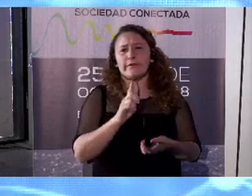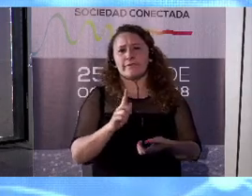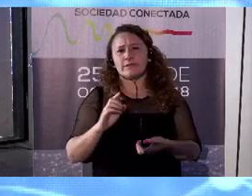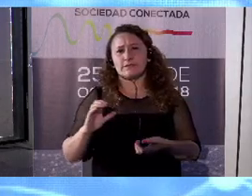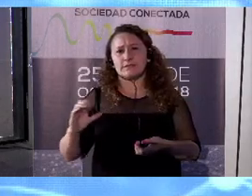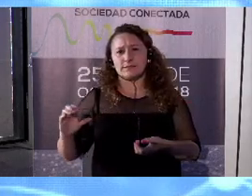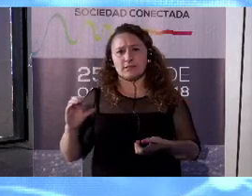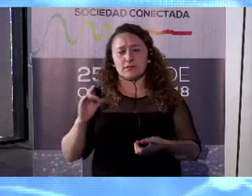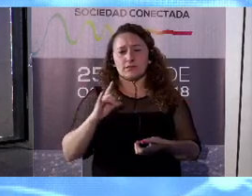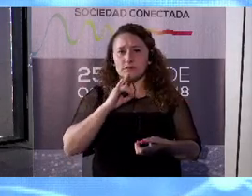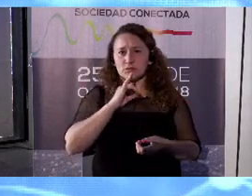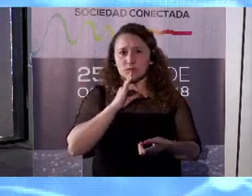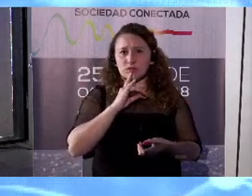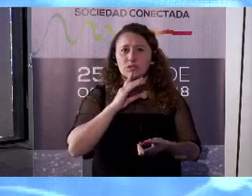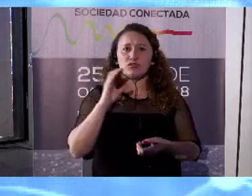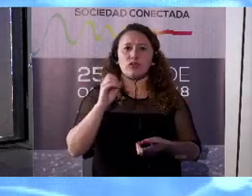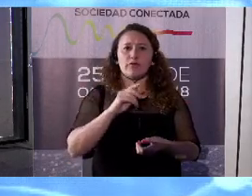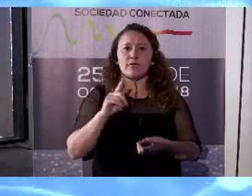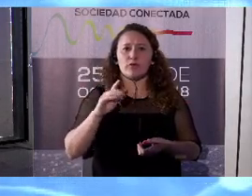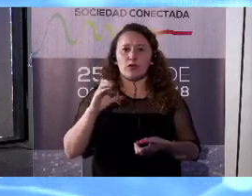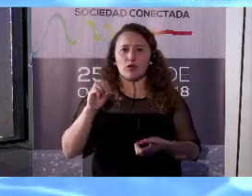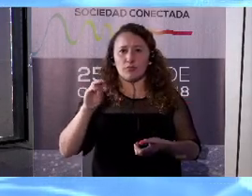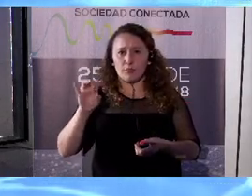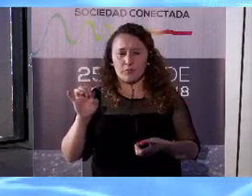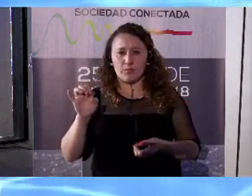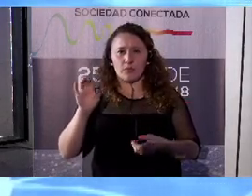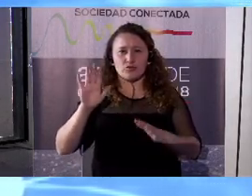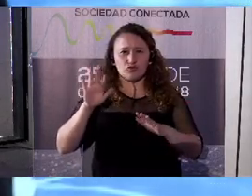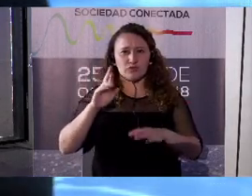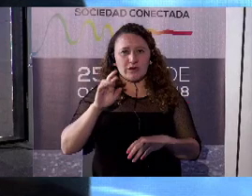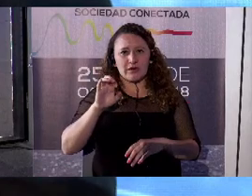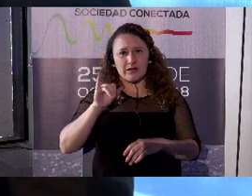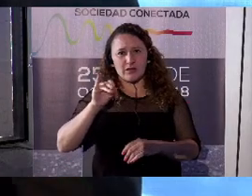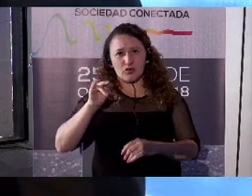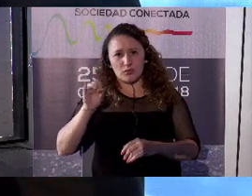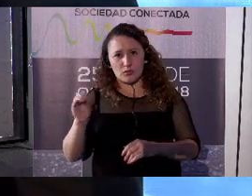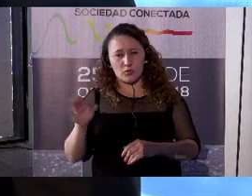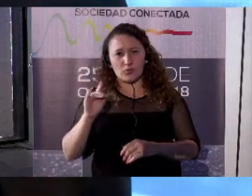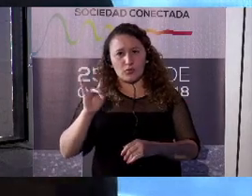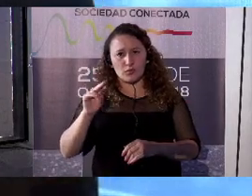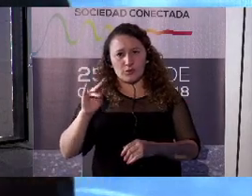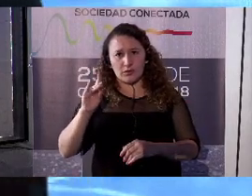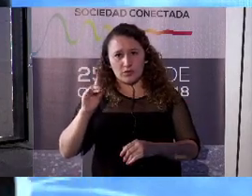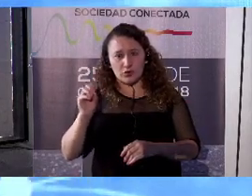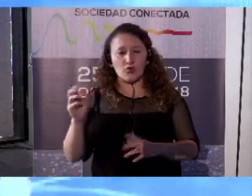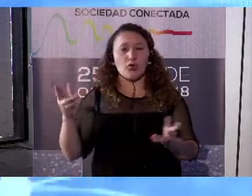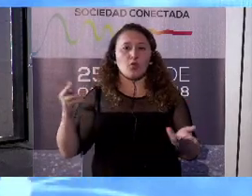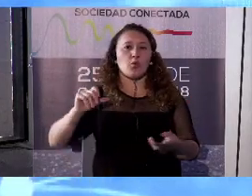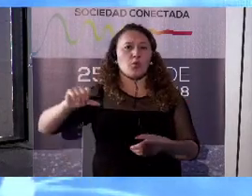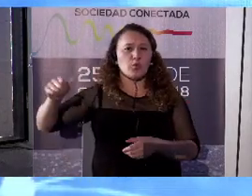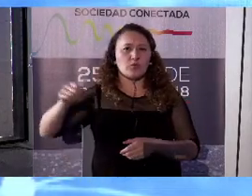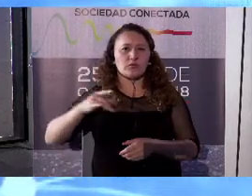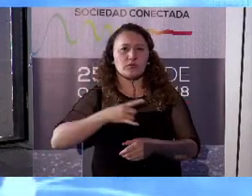de Estados Unidos ofcom de Reino Unido universidad Kings College en